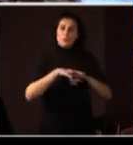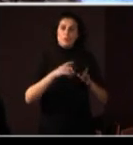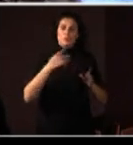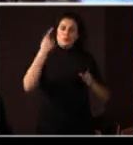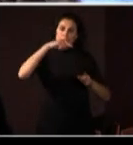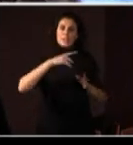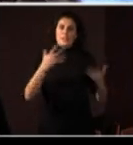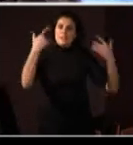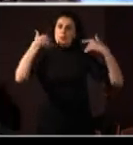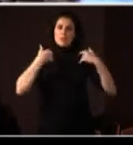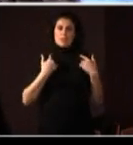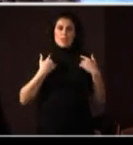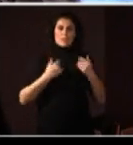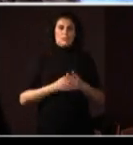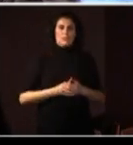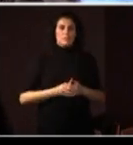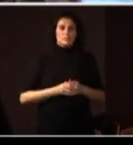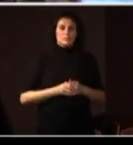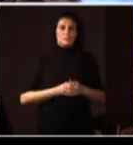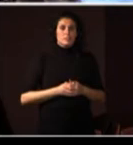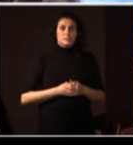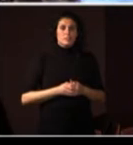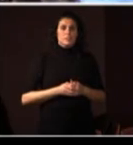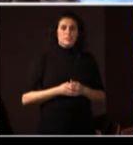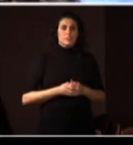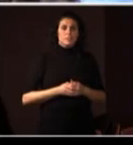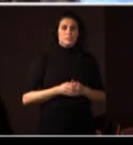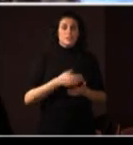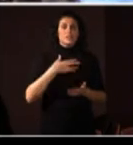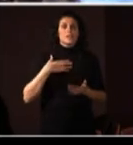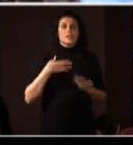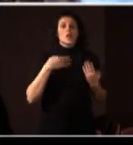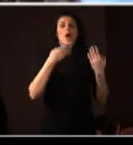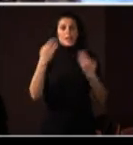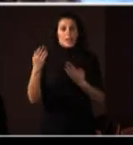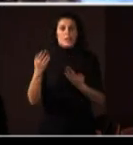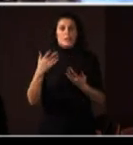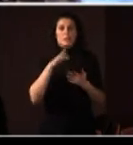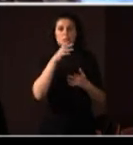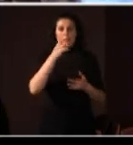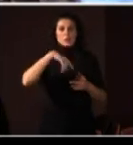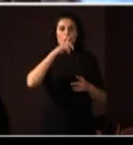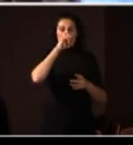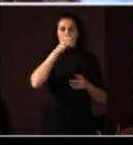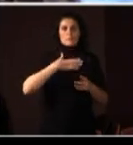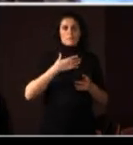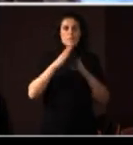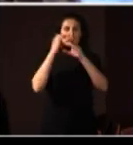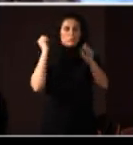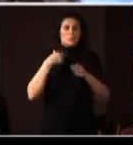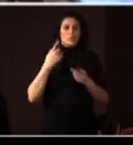responsabilidad. Con toda humildad, creo carecer de méritos para este gran honor. Buscando una